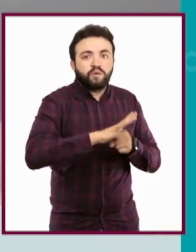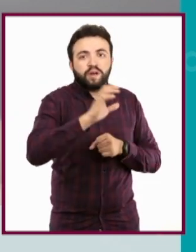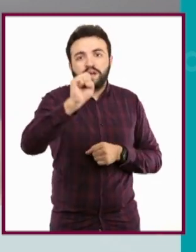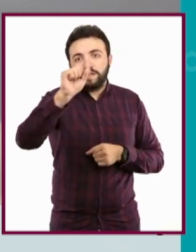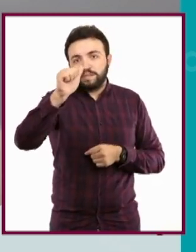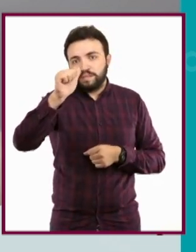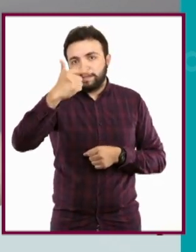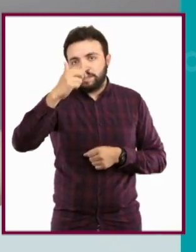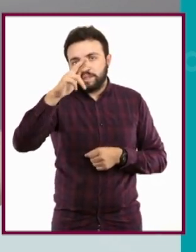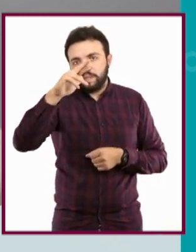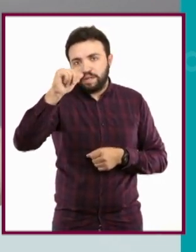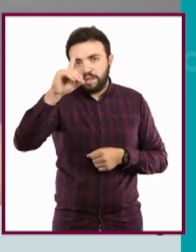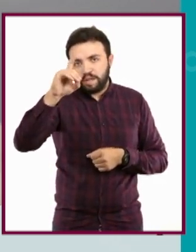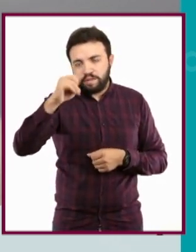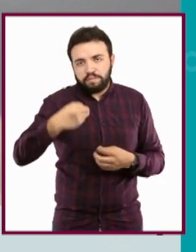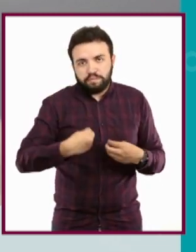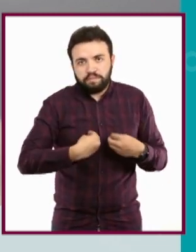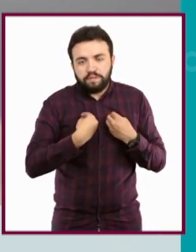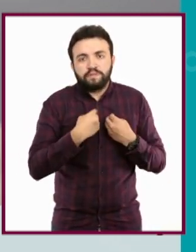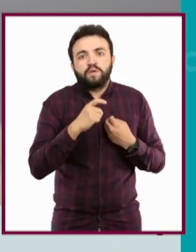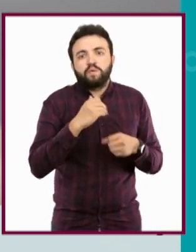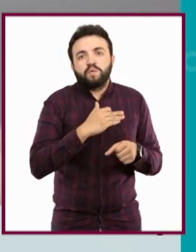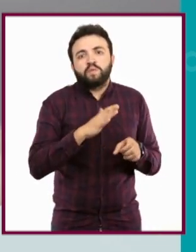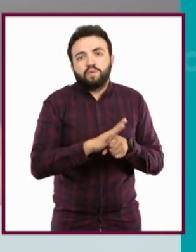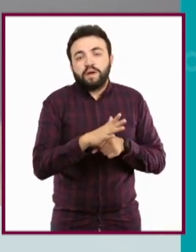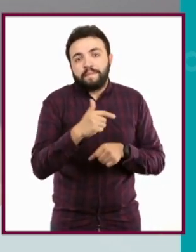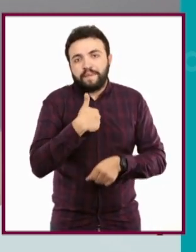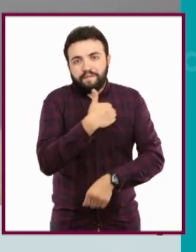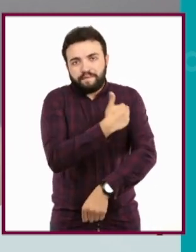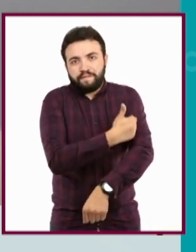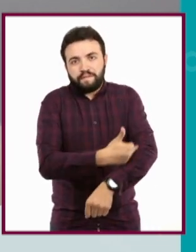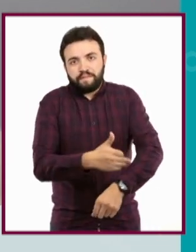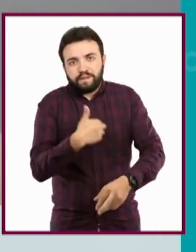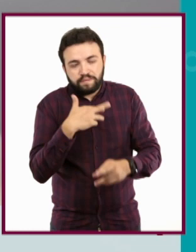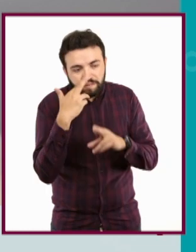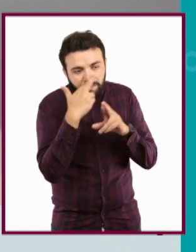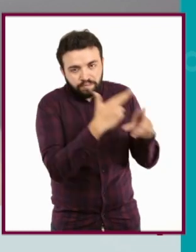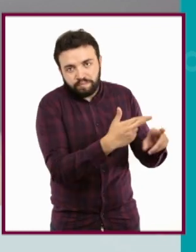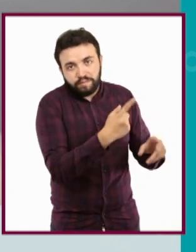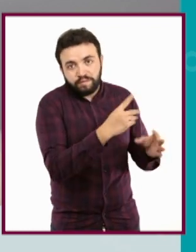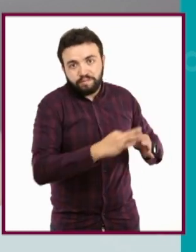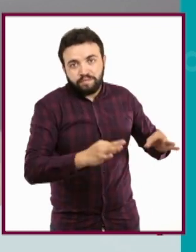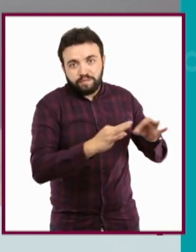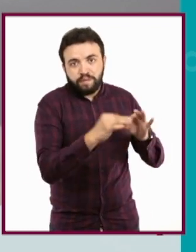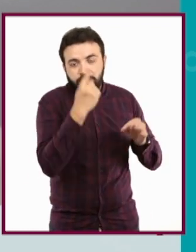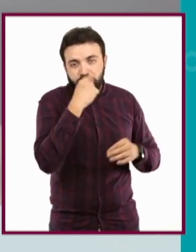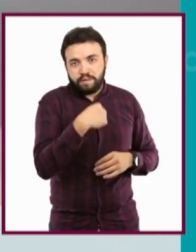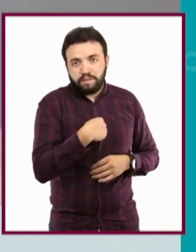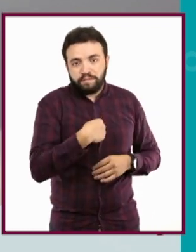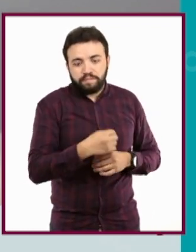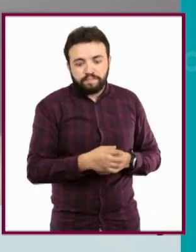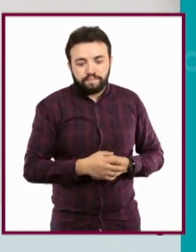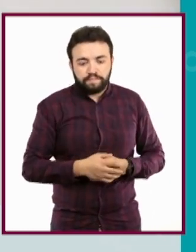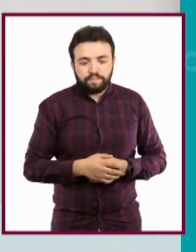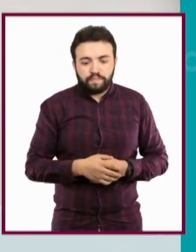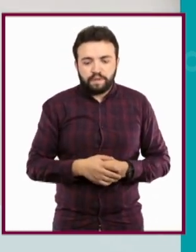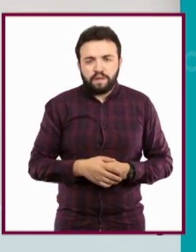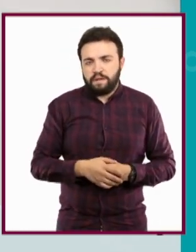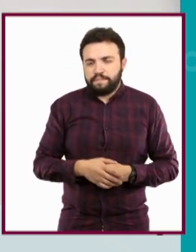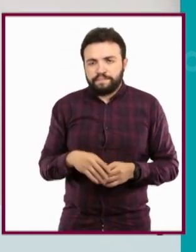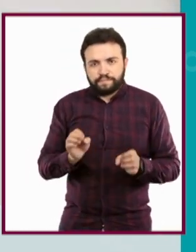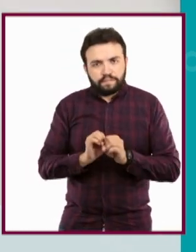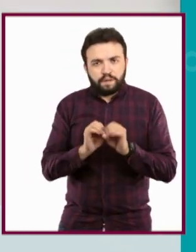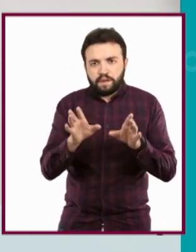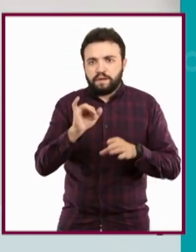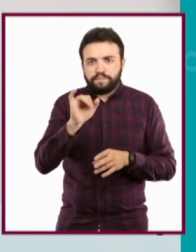familia es sagrada para mí y es muy importante, así que en ambas dimensiones considero que sí tengo algo sagrado. Claro